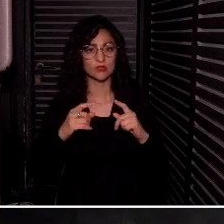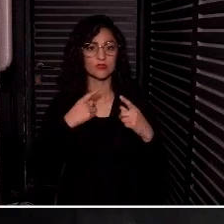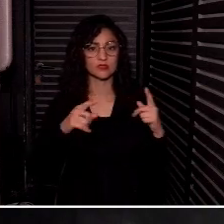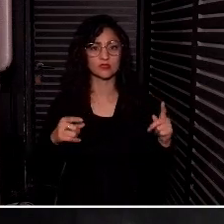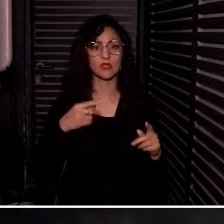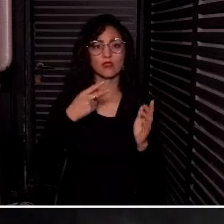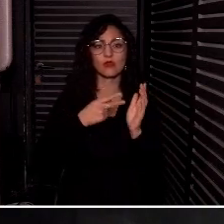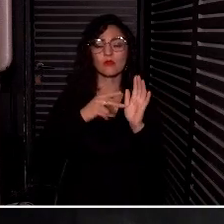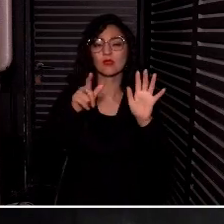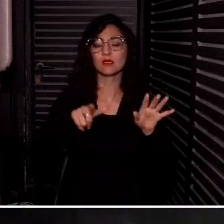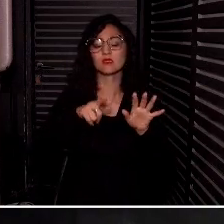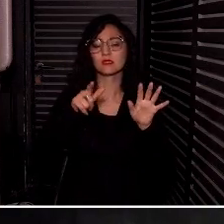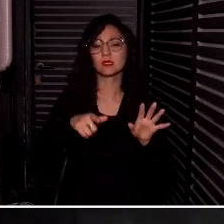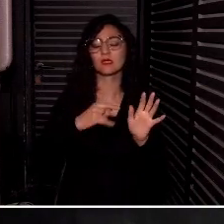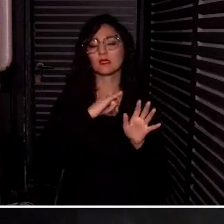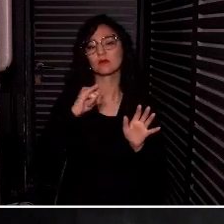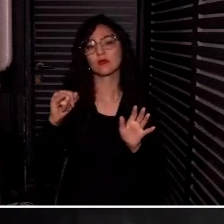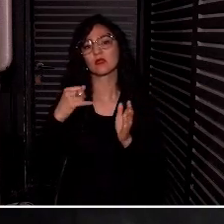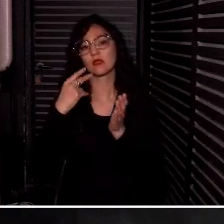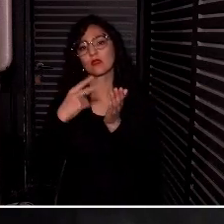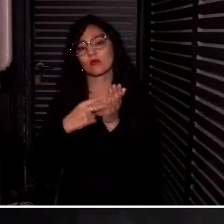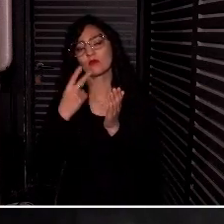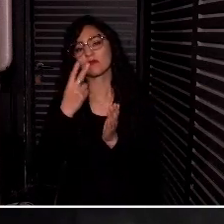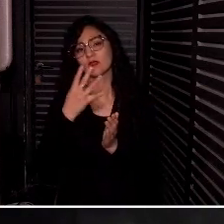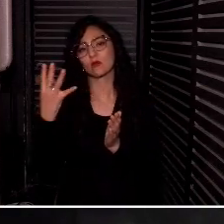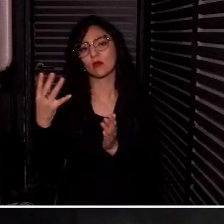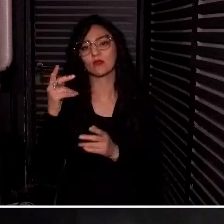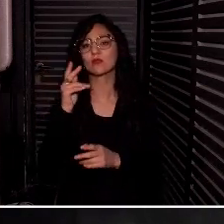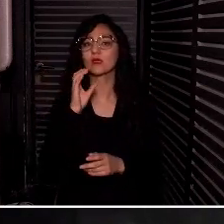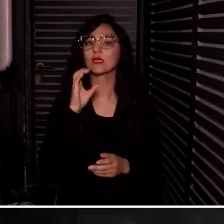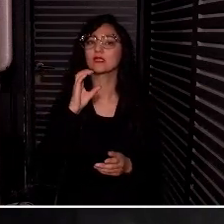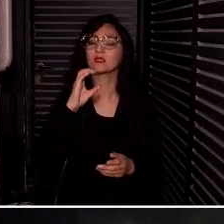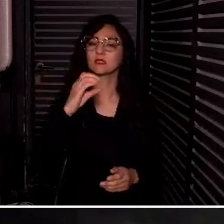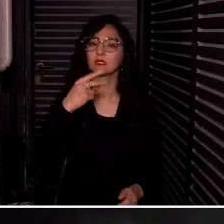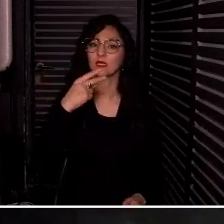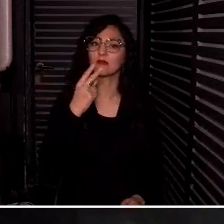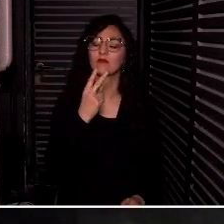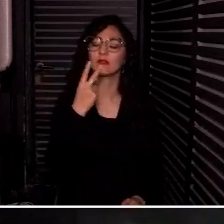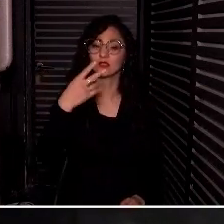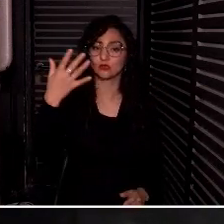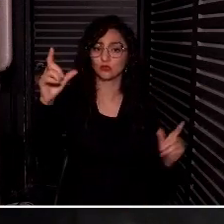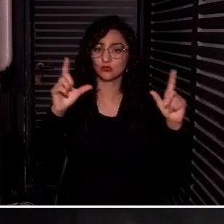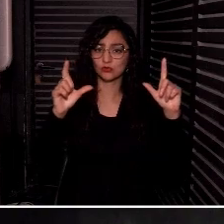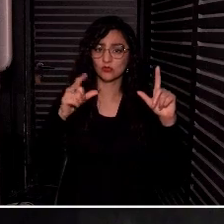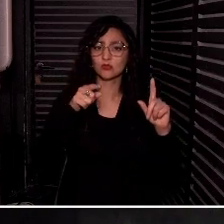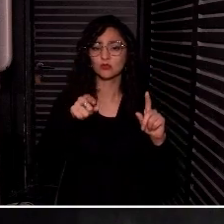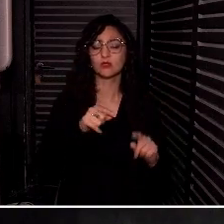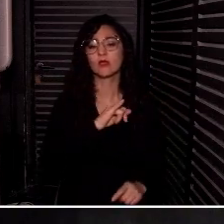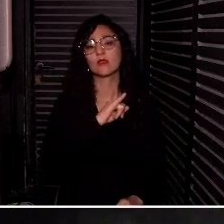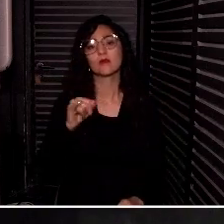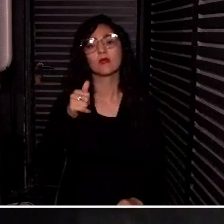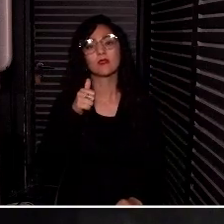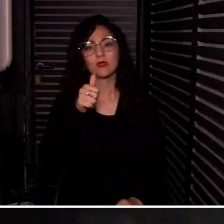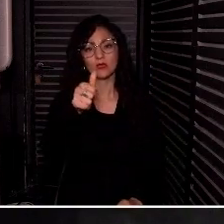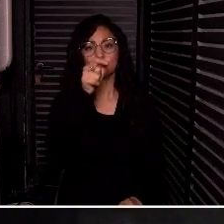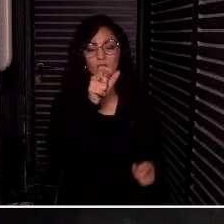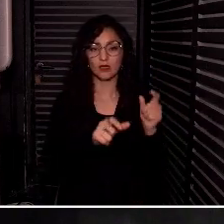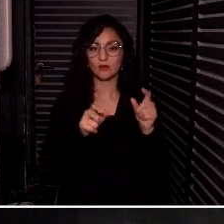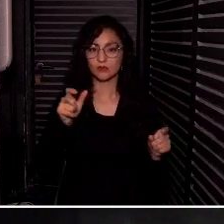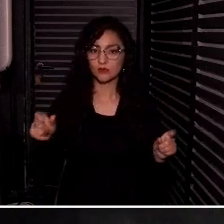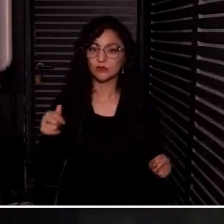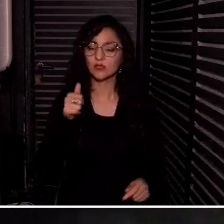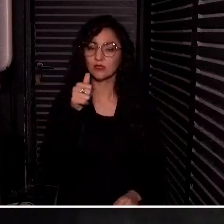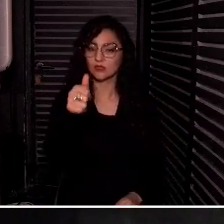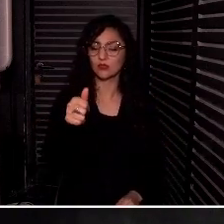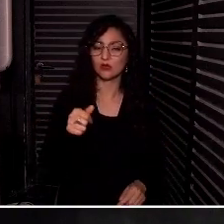el 2024 fue directora de personas en chilevisión mediante Warner media y luego directora de personas directora de